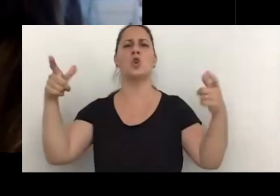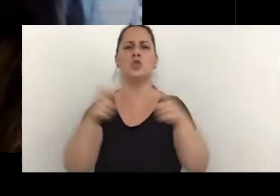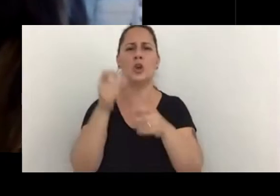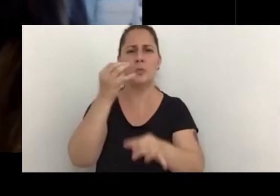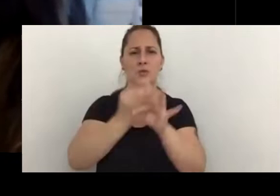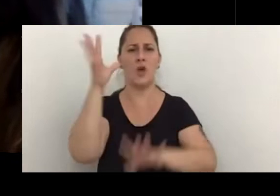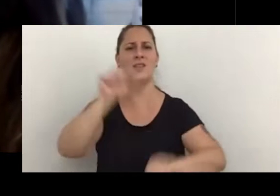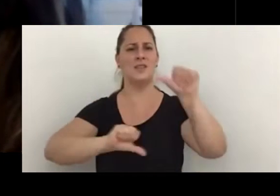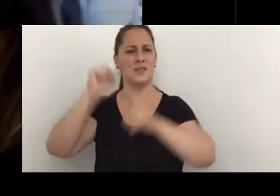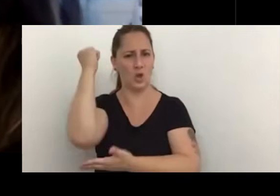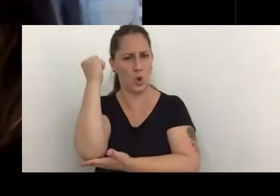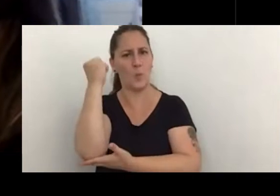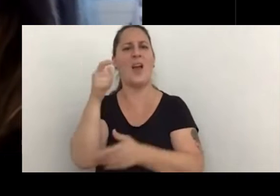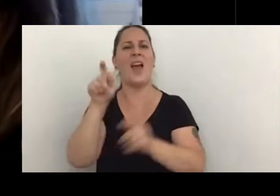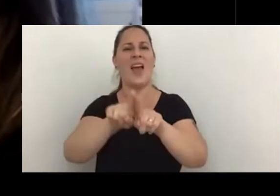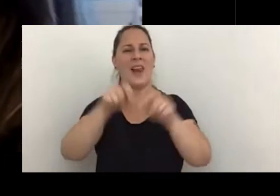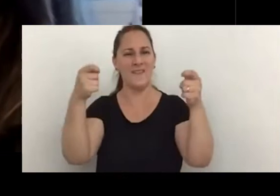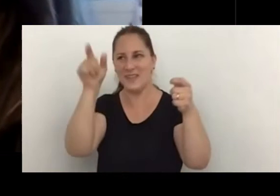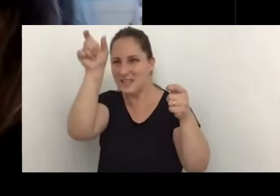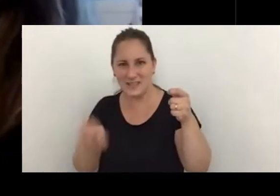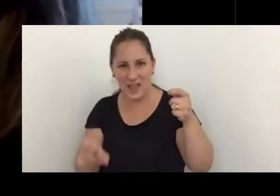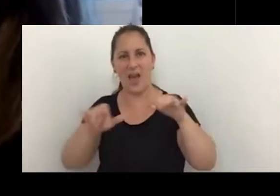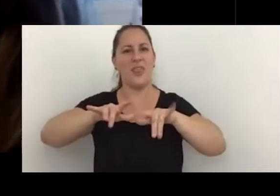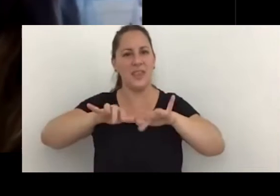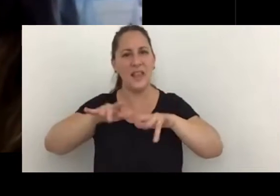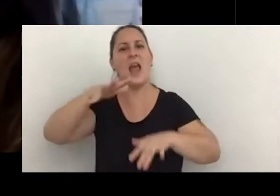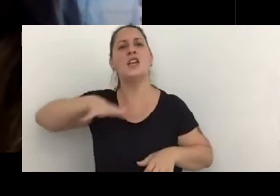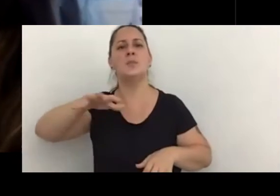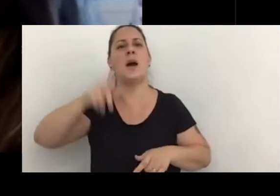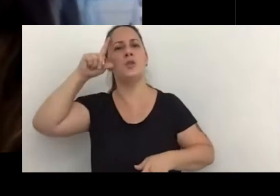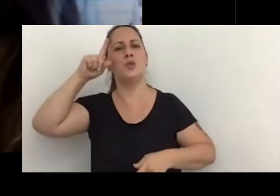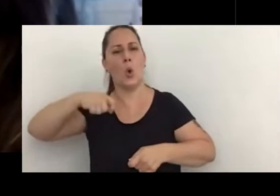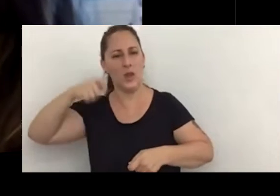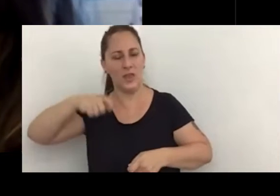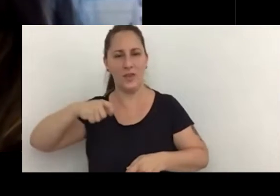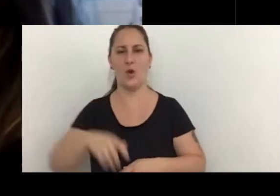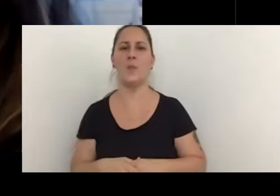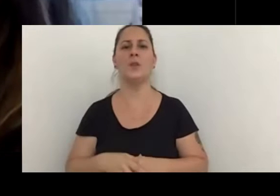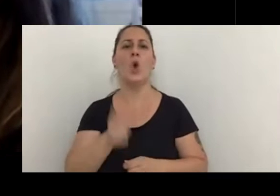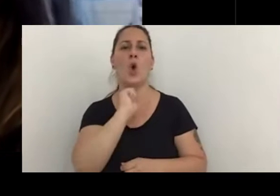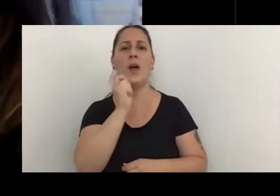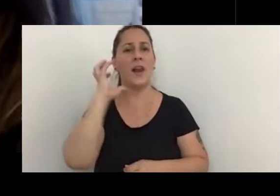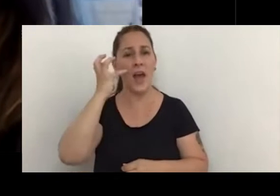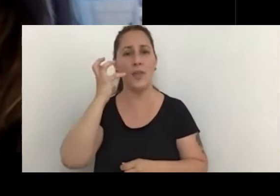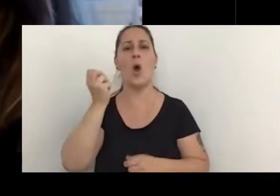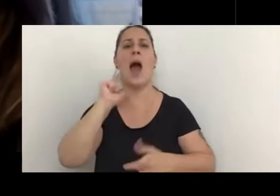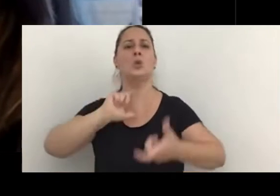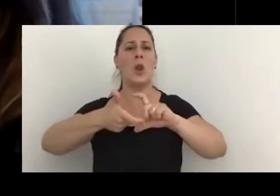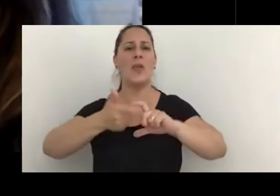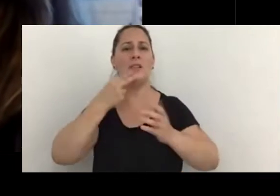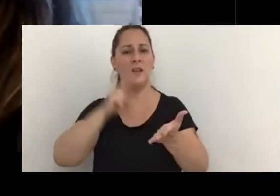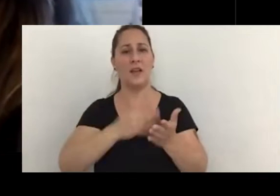económicas, columnista en revistas digitales como Tu Espacio Jurídico, Desafío Exportar, conductora del programa radial Actualidad Tributaria en FM